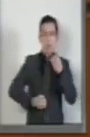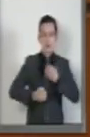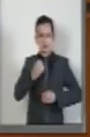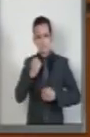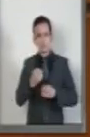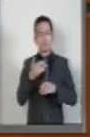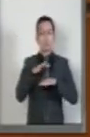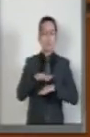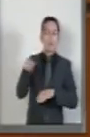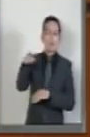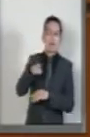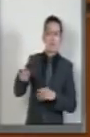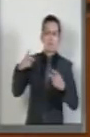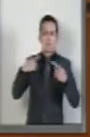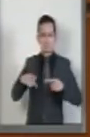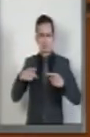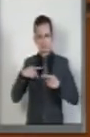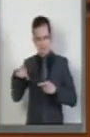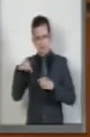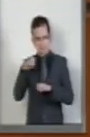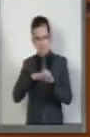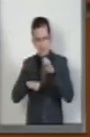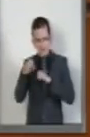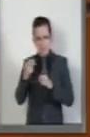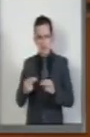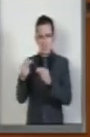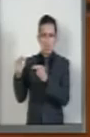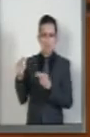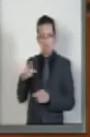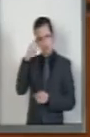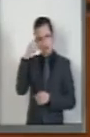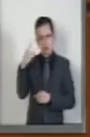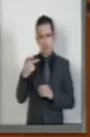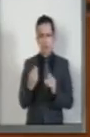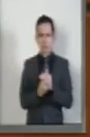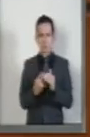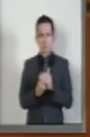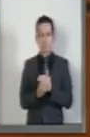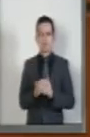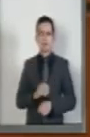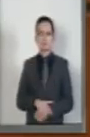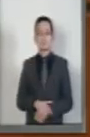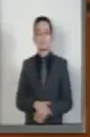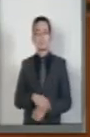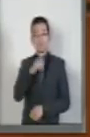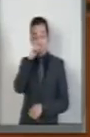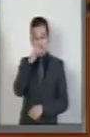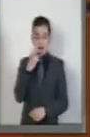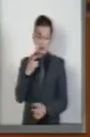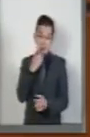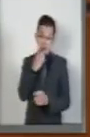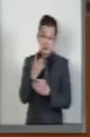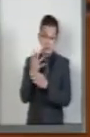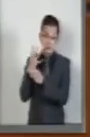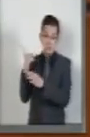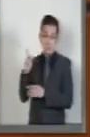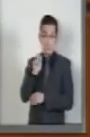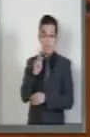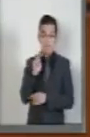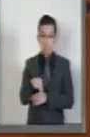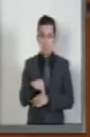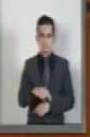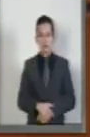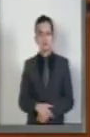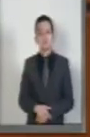físicas y morales en su esfera privada, dice Peña Nieto en su argumentación. Esta es